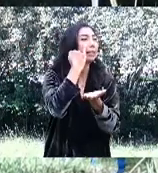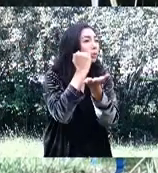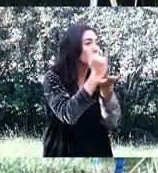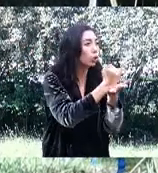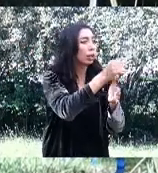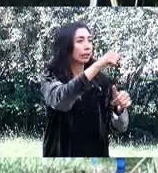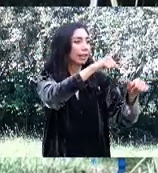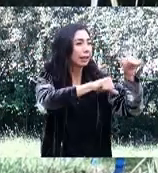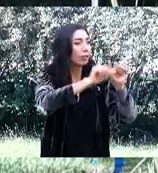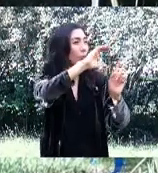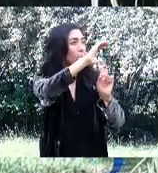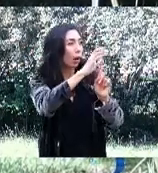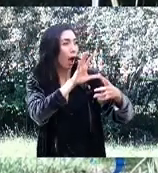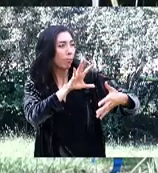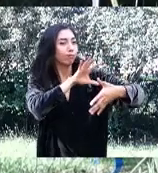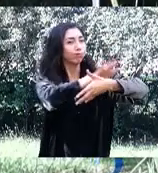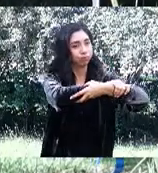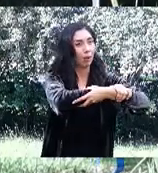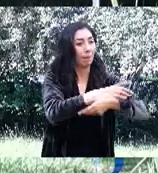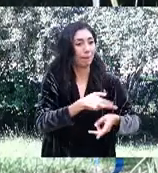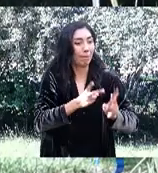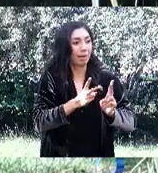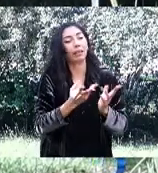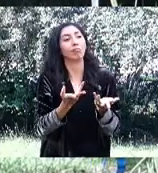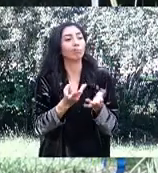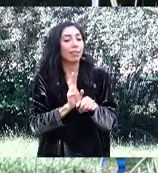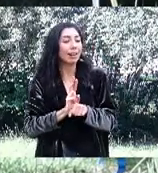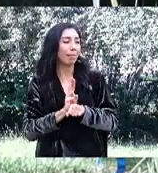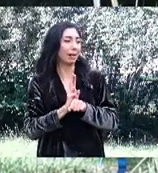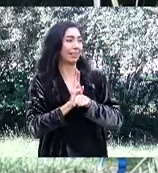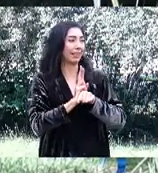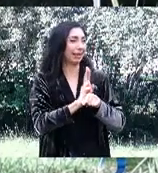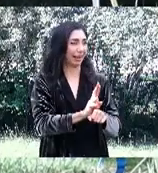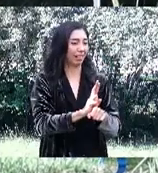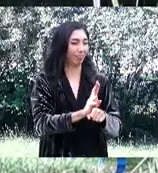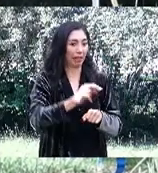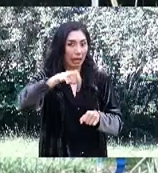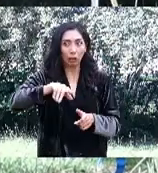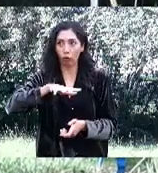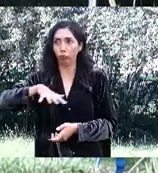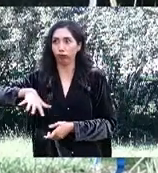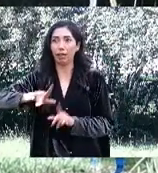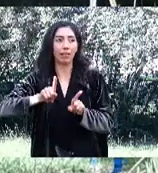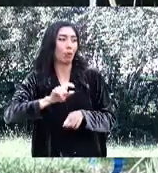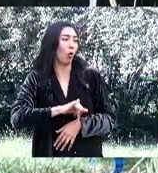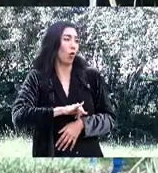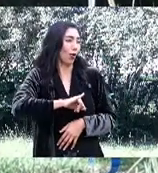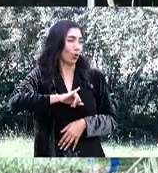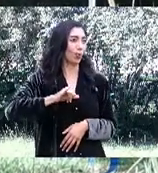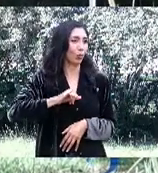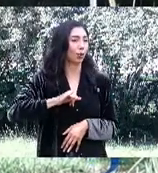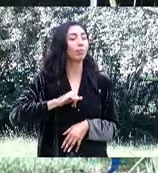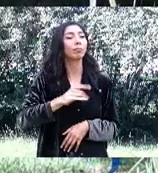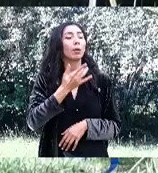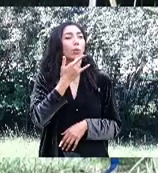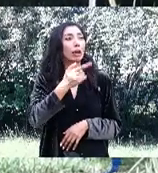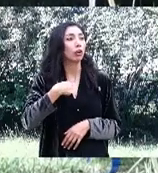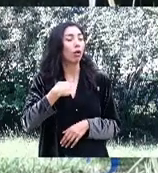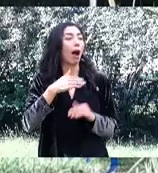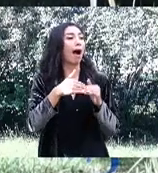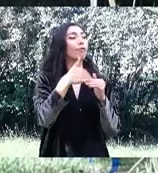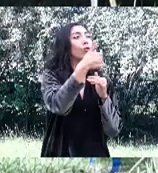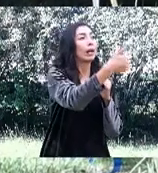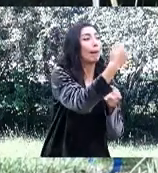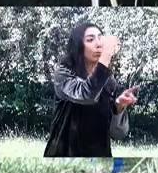que nos permiten poder representar algo que como les digo nuevamente los tiene que llenar de orgullos porque yo lo que escucho desde afuera